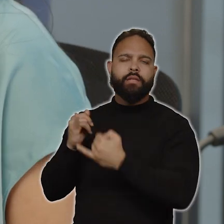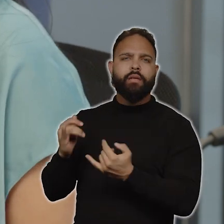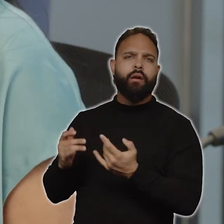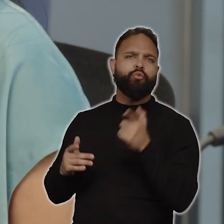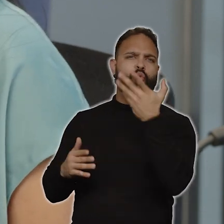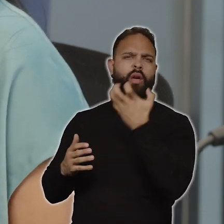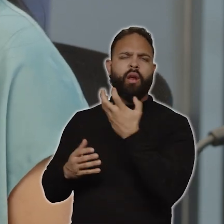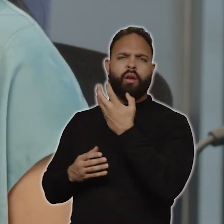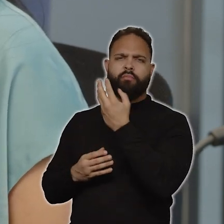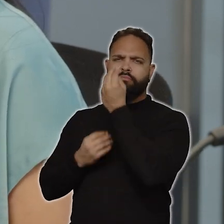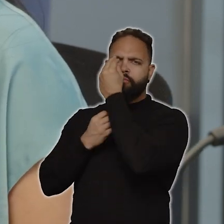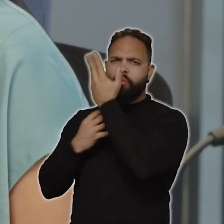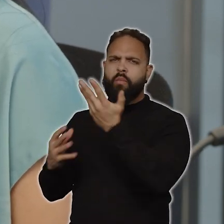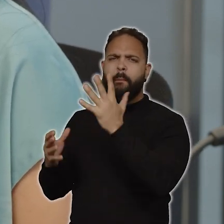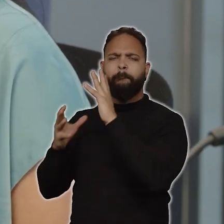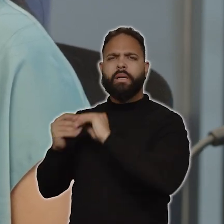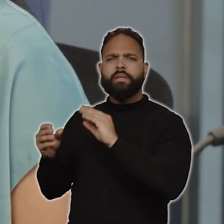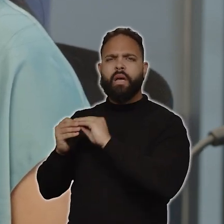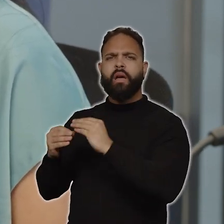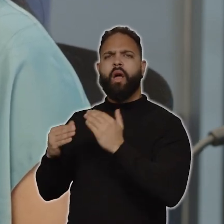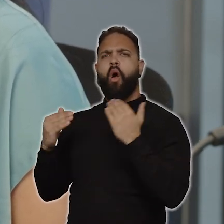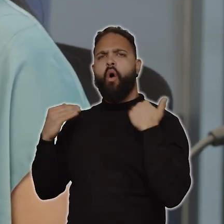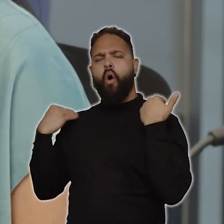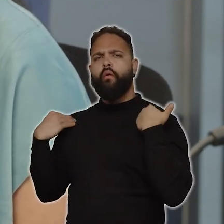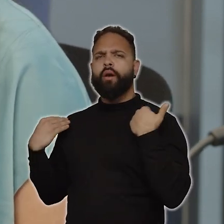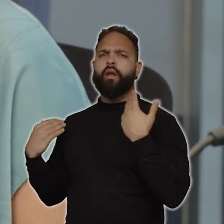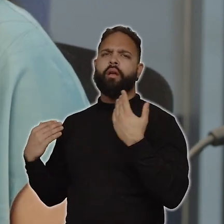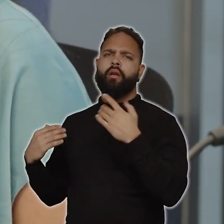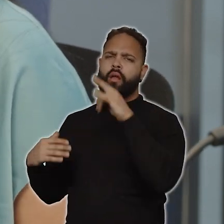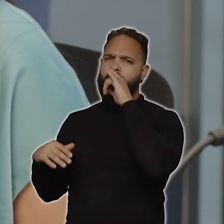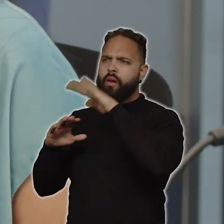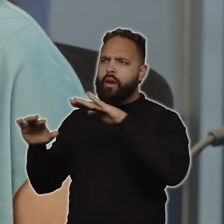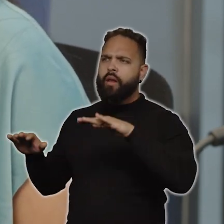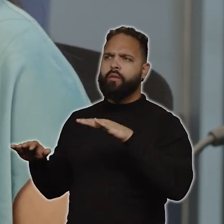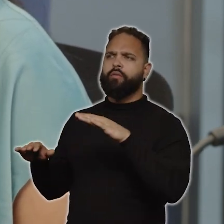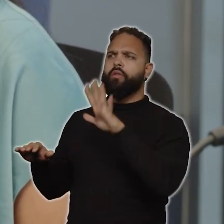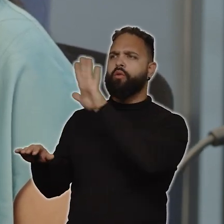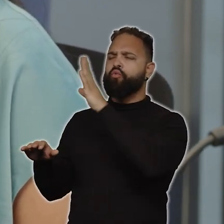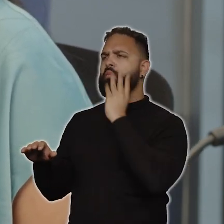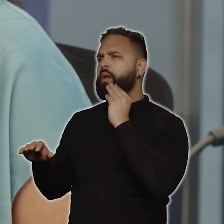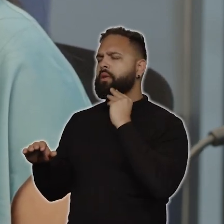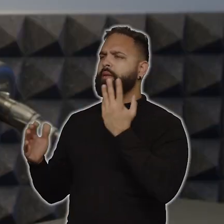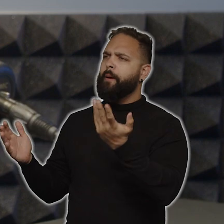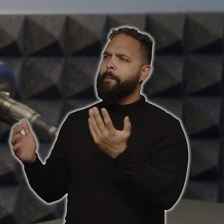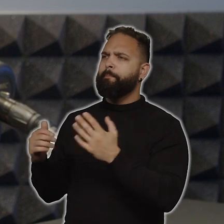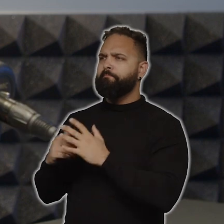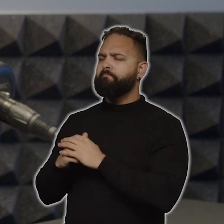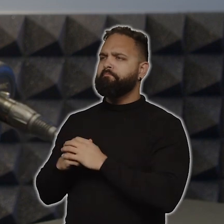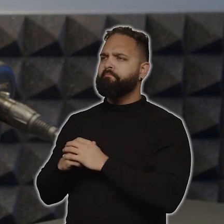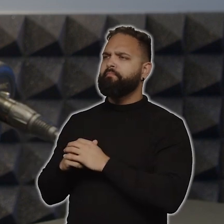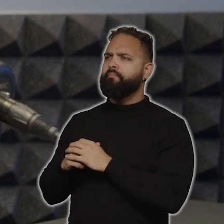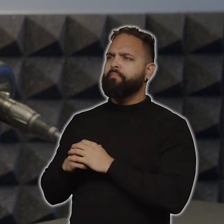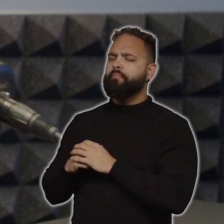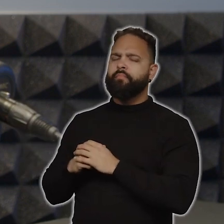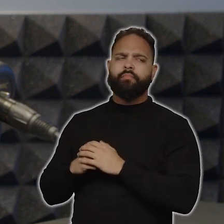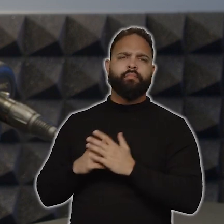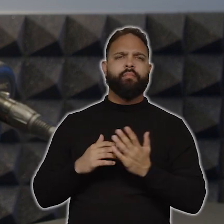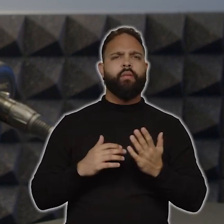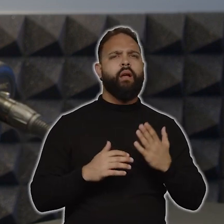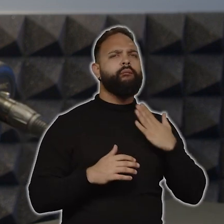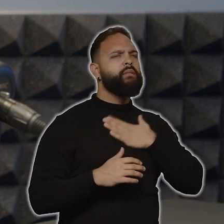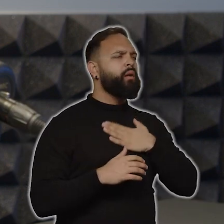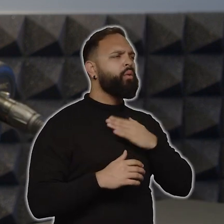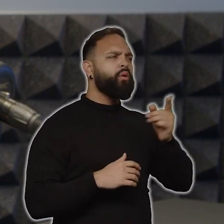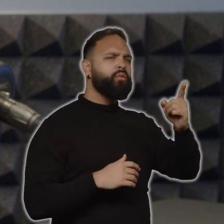¿alguna exhortación a los niños, a los jóvenes que tengas después de haber tenido esta experiencia? Pues que nunca se